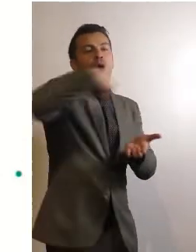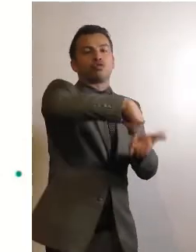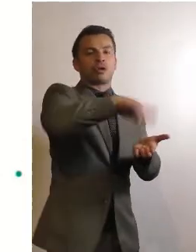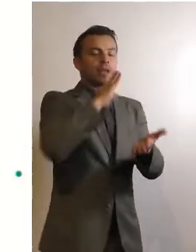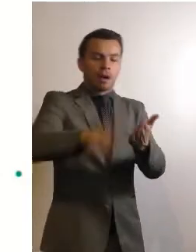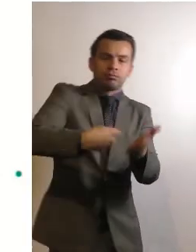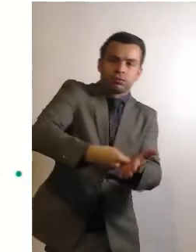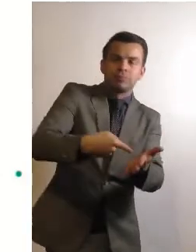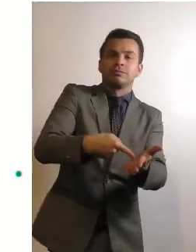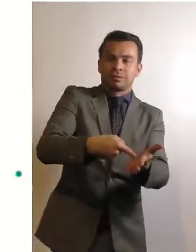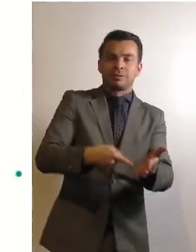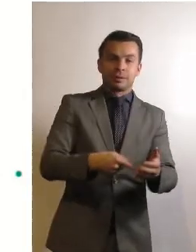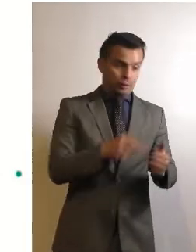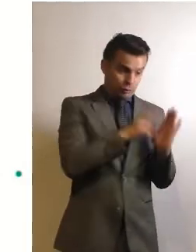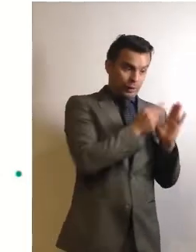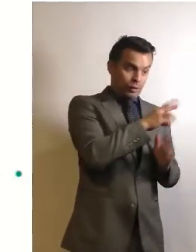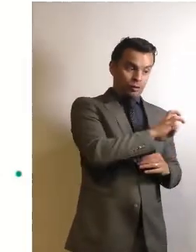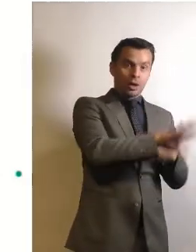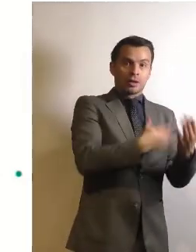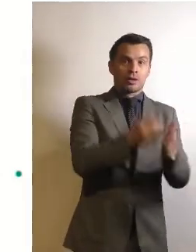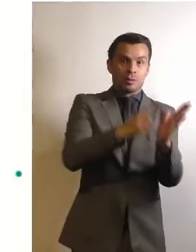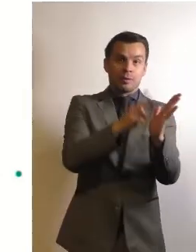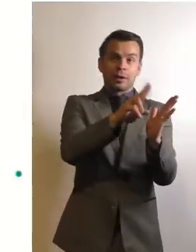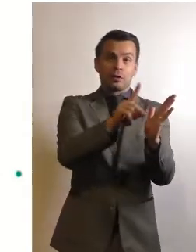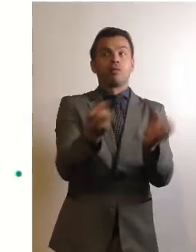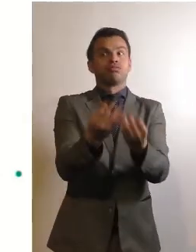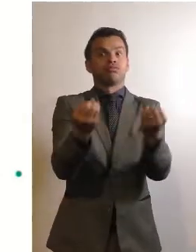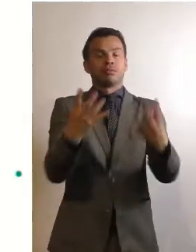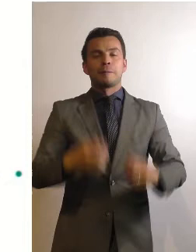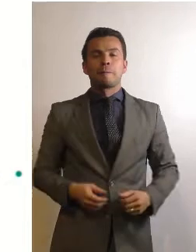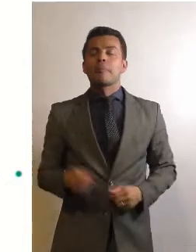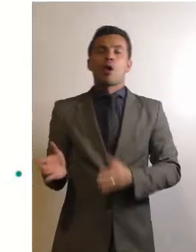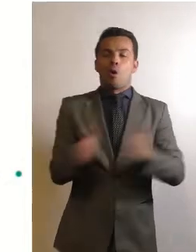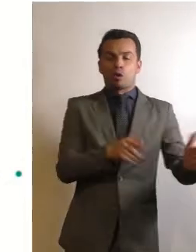Y en cuanto a nuestras revistas científicas,